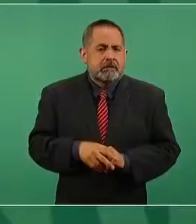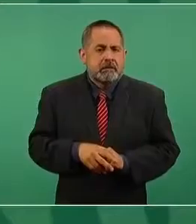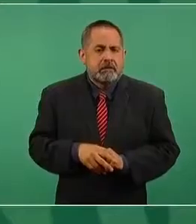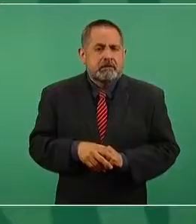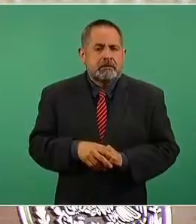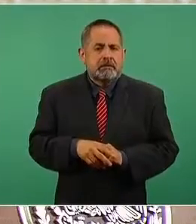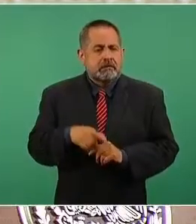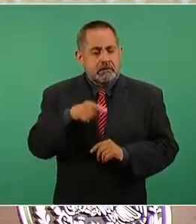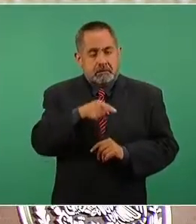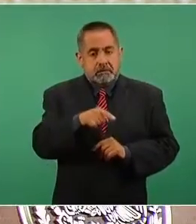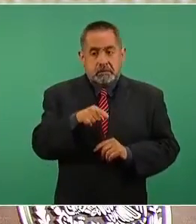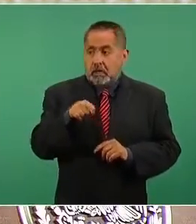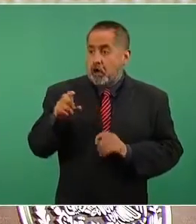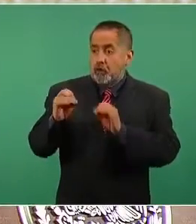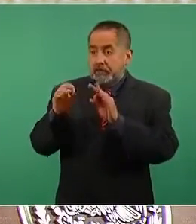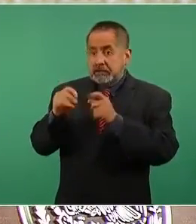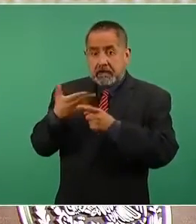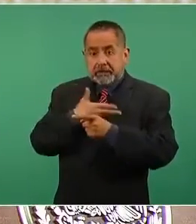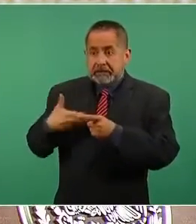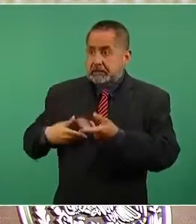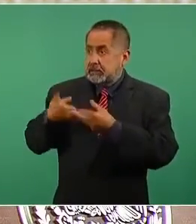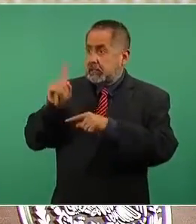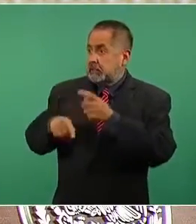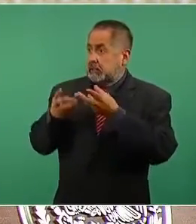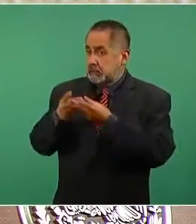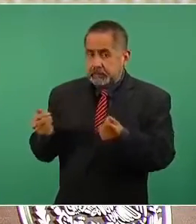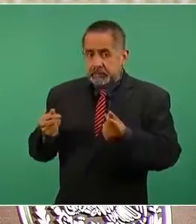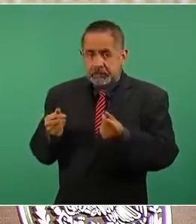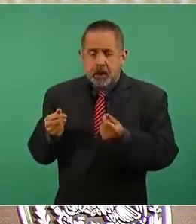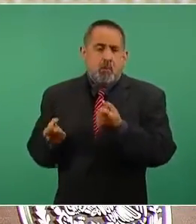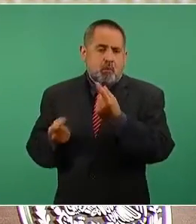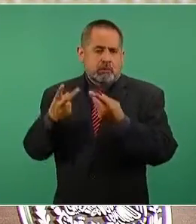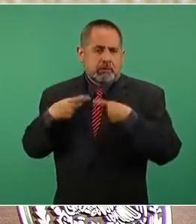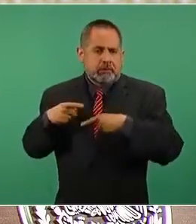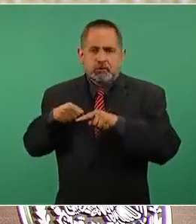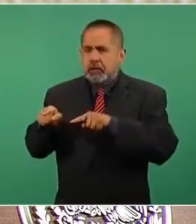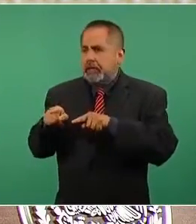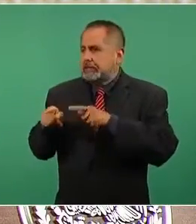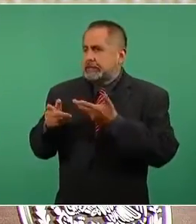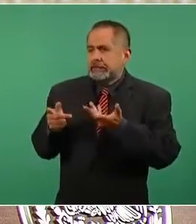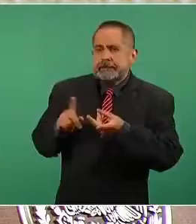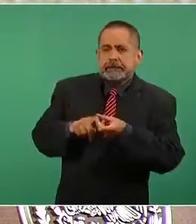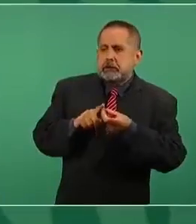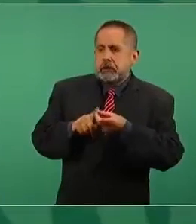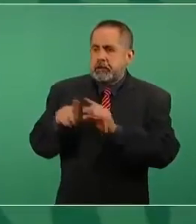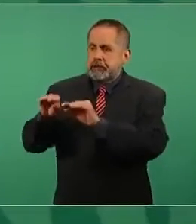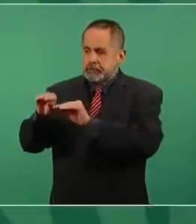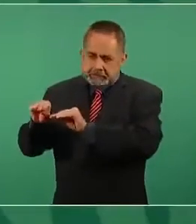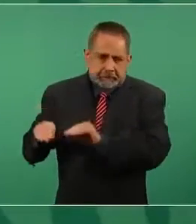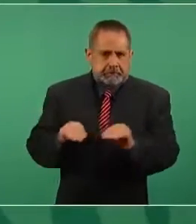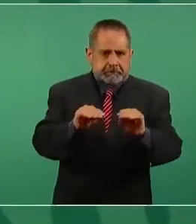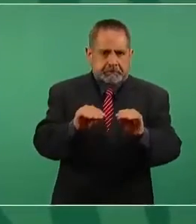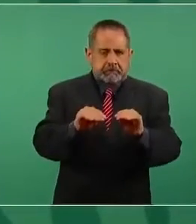al desaparecer esa oficina, muchos de estos servidores públicos pasaron